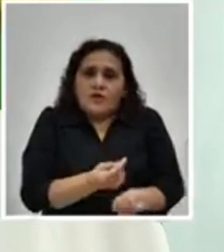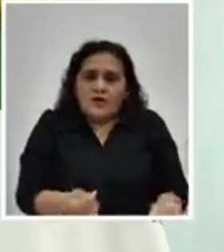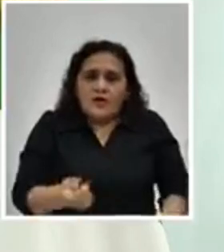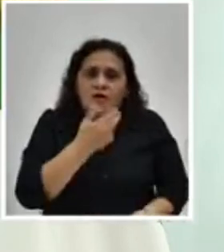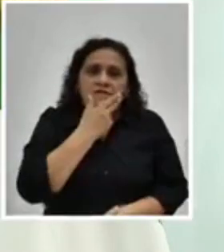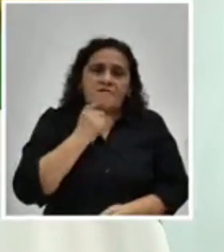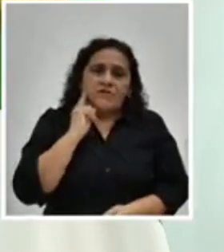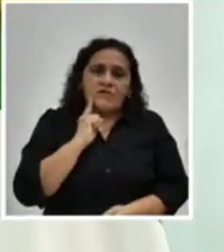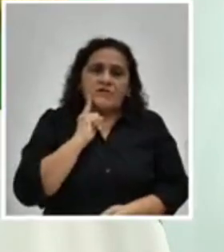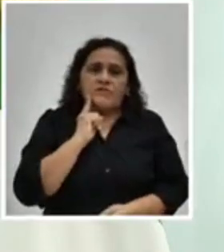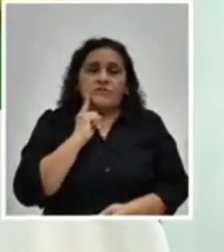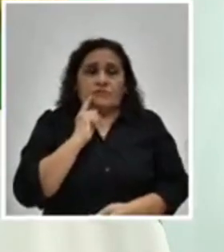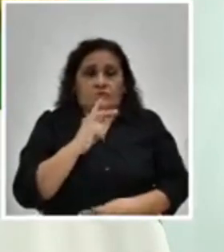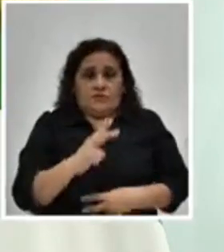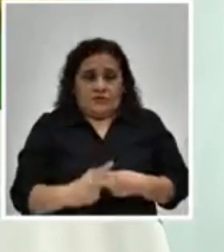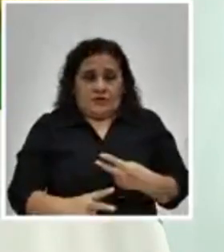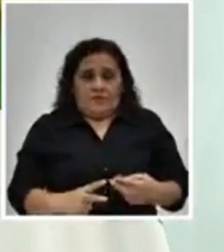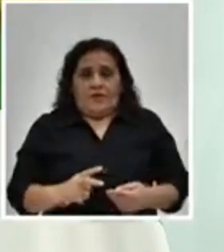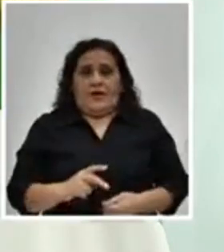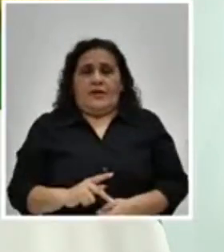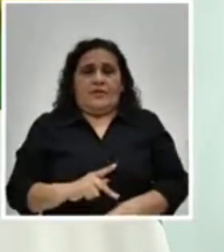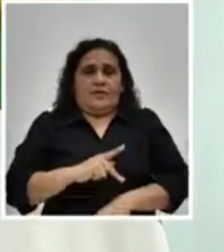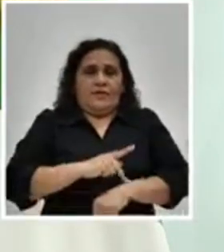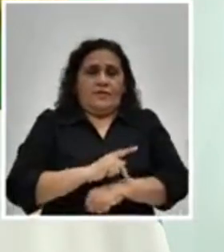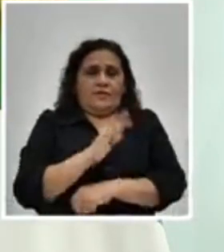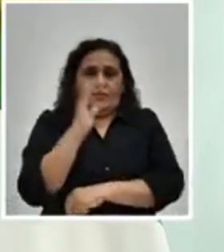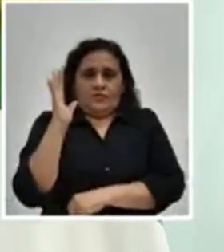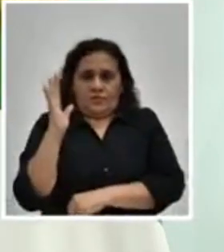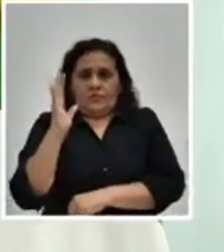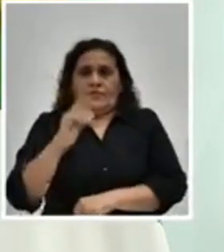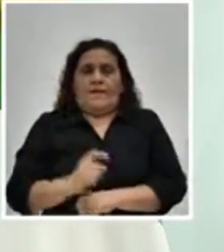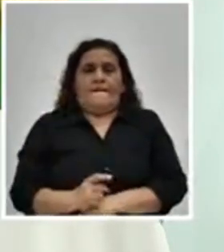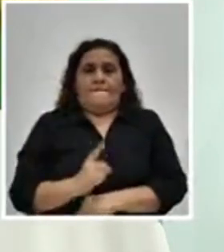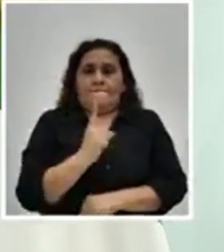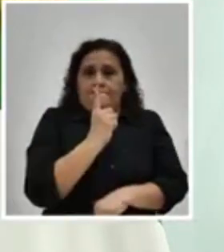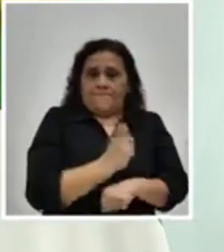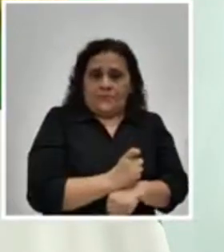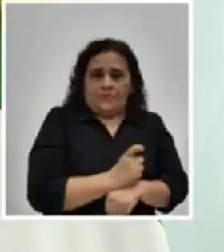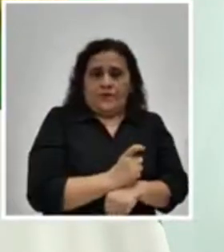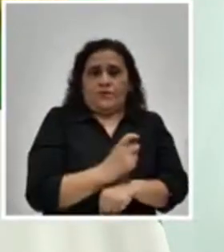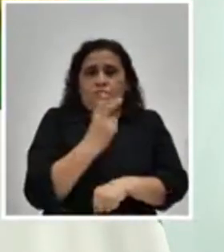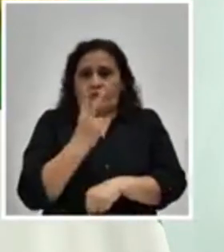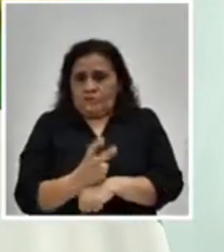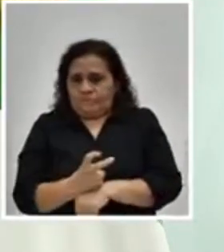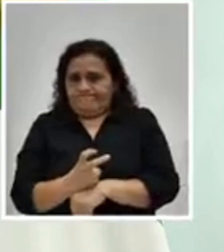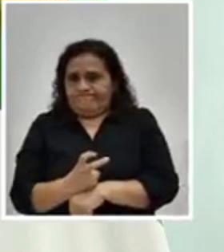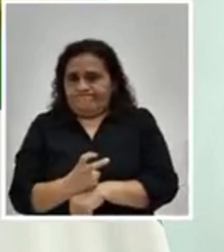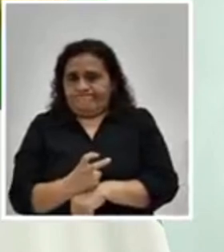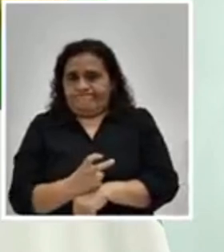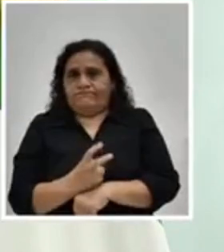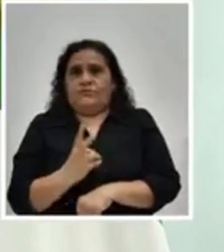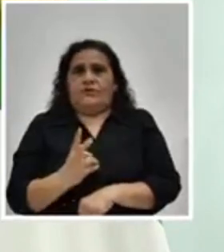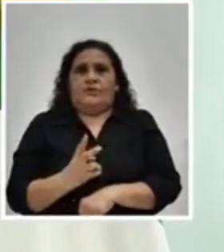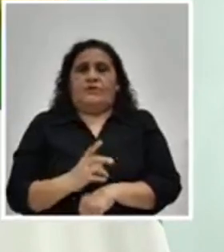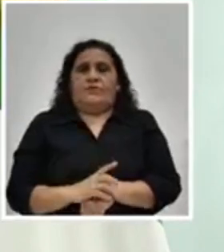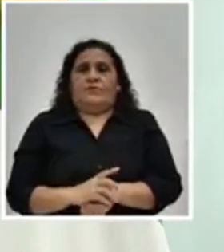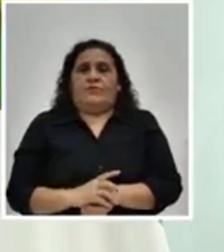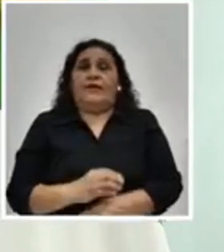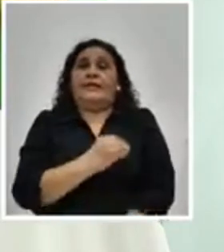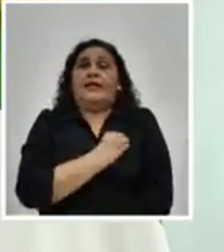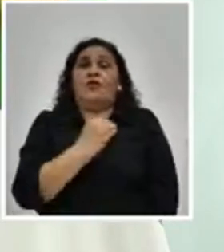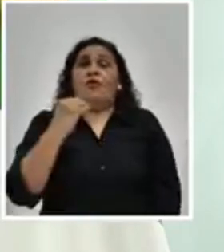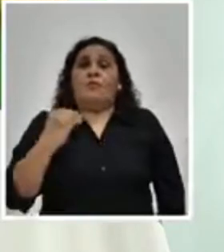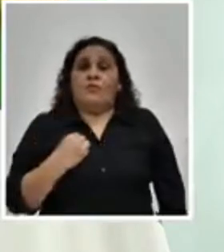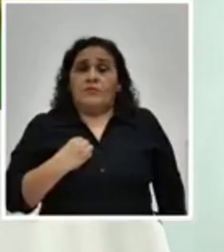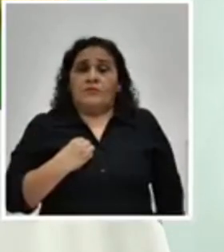que asisten al nivel preescolar del primero y segundo grado de primaria fue parte del compromiso